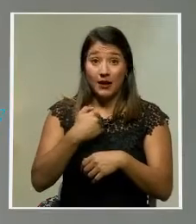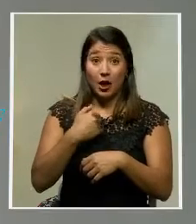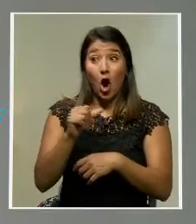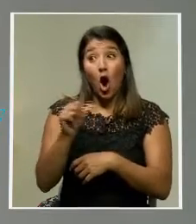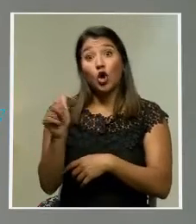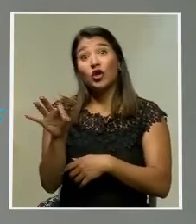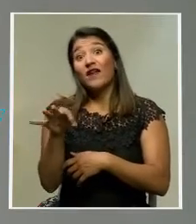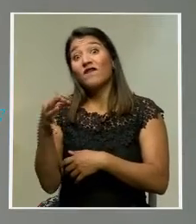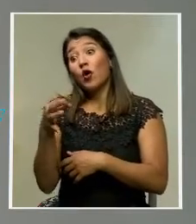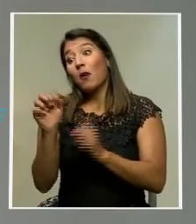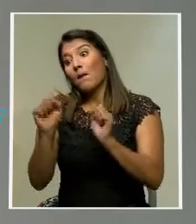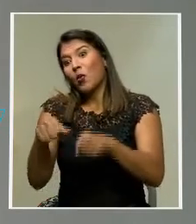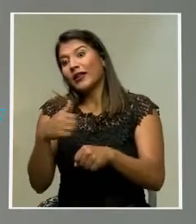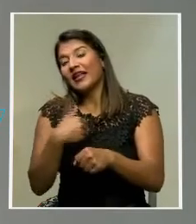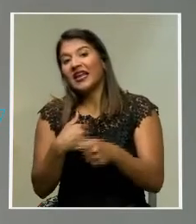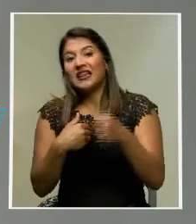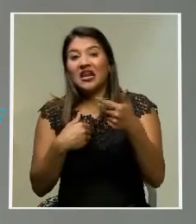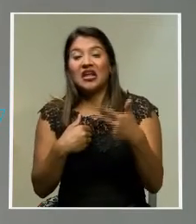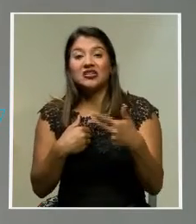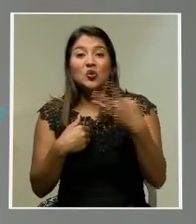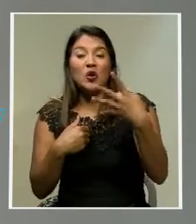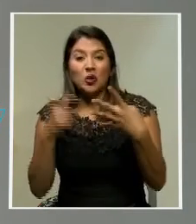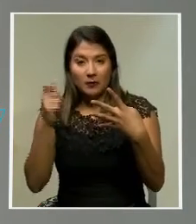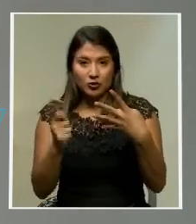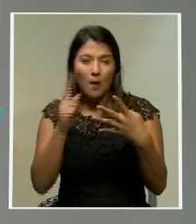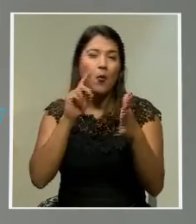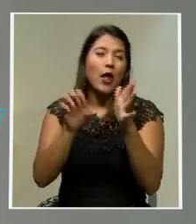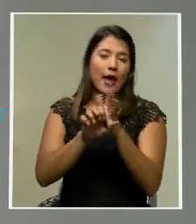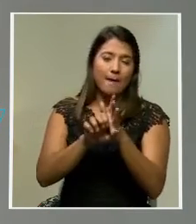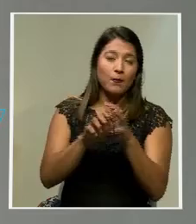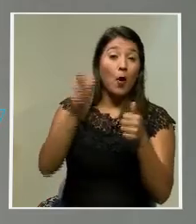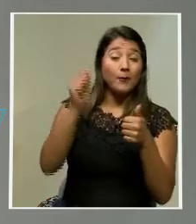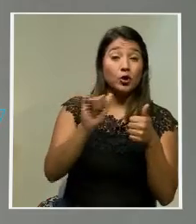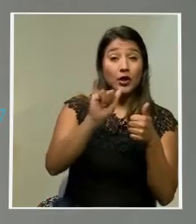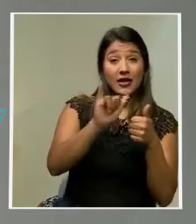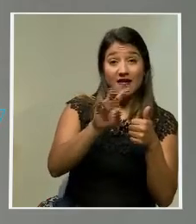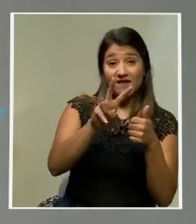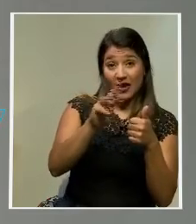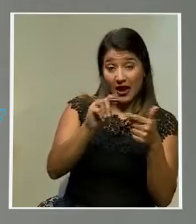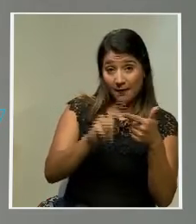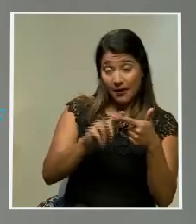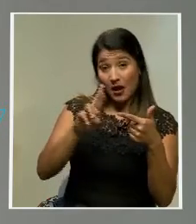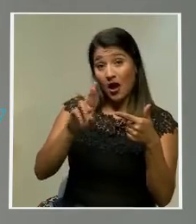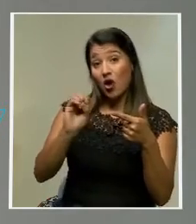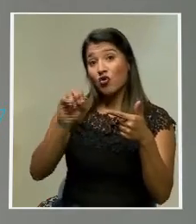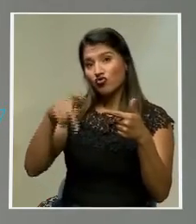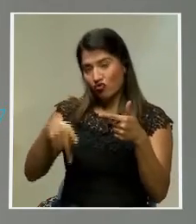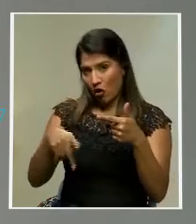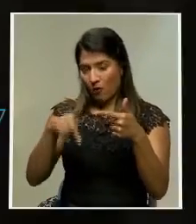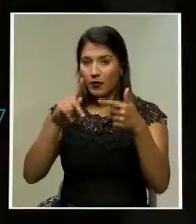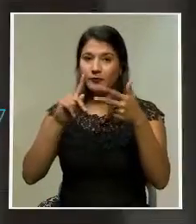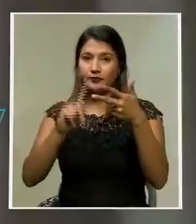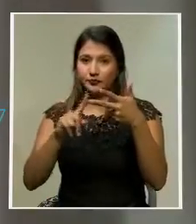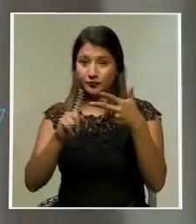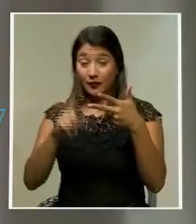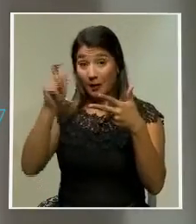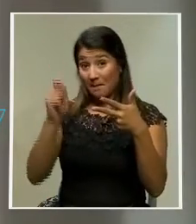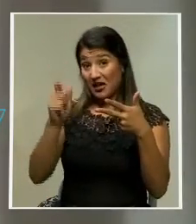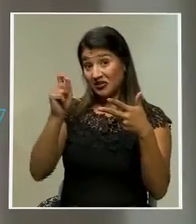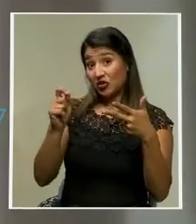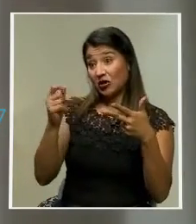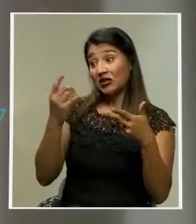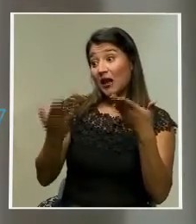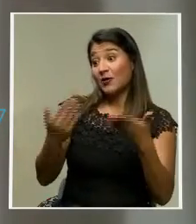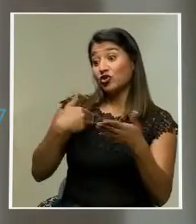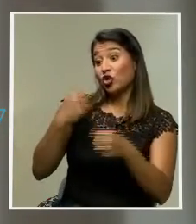4 pensiones. Por ejemplo, tengo mi IBM, la pensión del IBM, tengo el ROP, que es una segunda pensión, tengo una pensión, de repente trabajo en